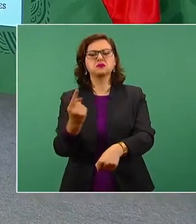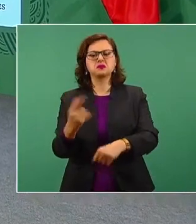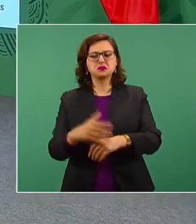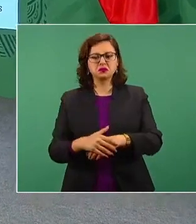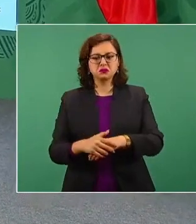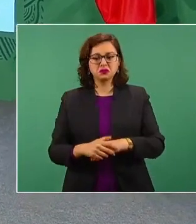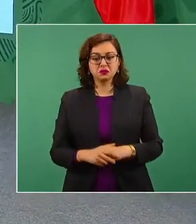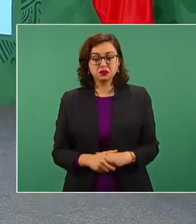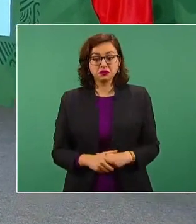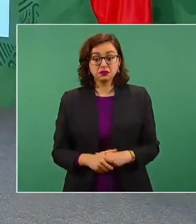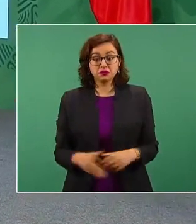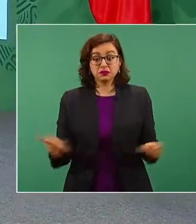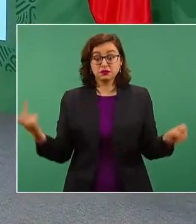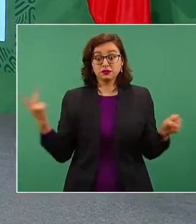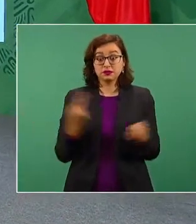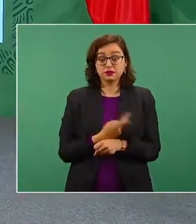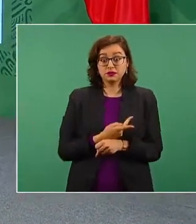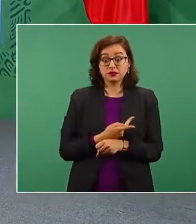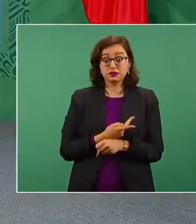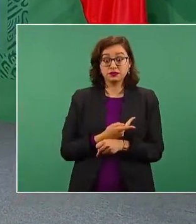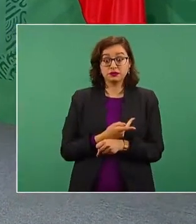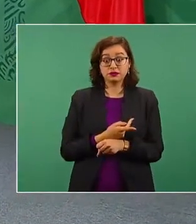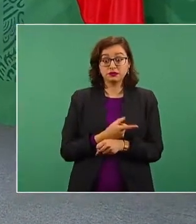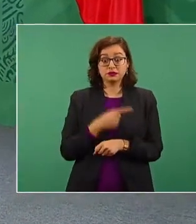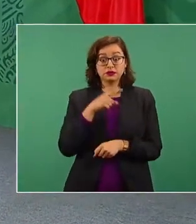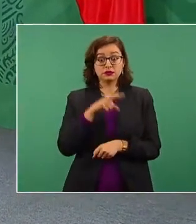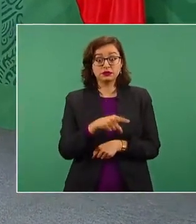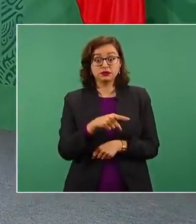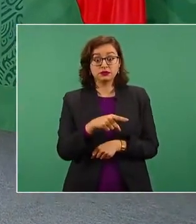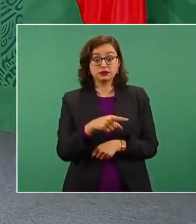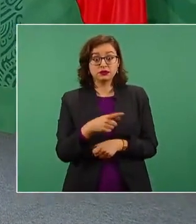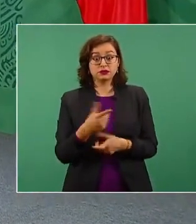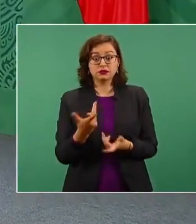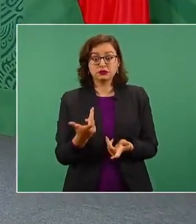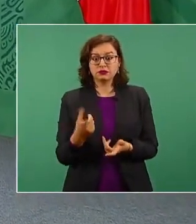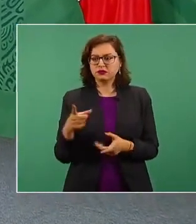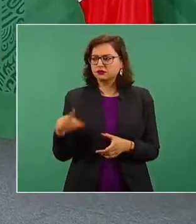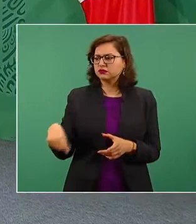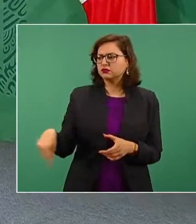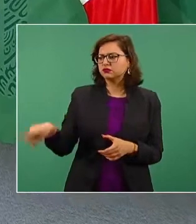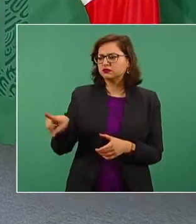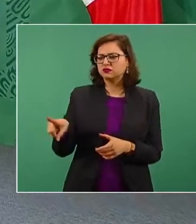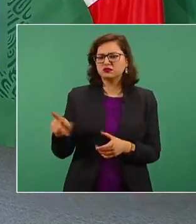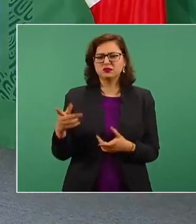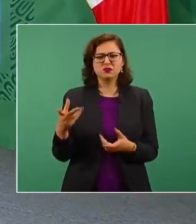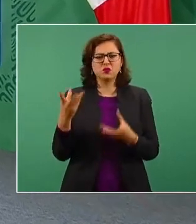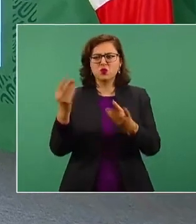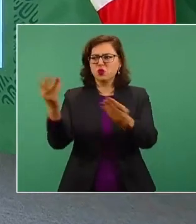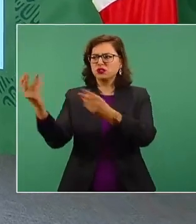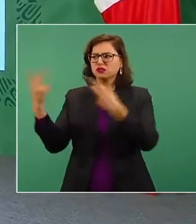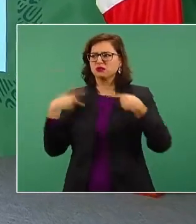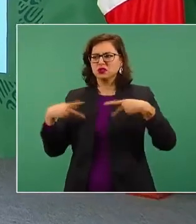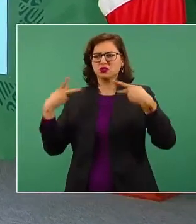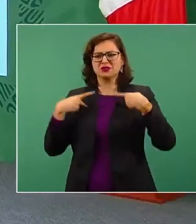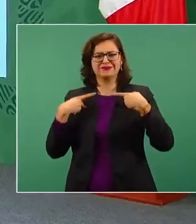Y de inmediato la réplica. ¿Y usted qué habla?